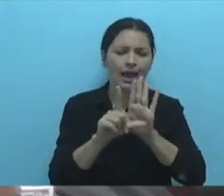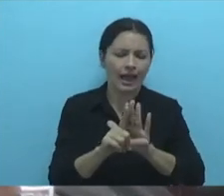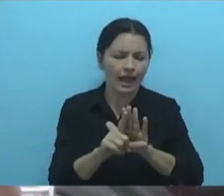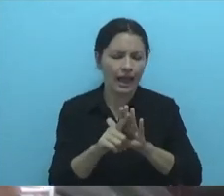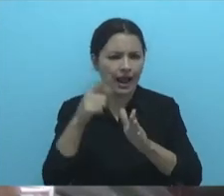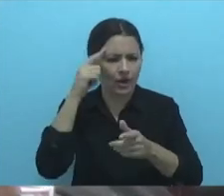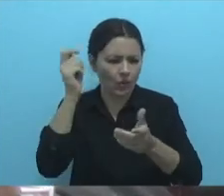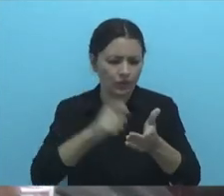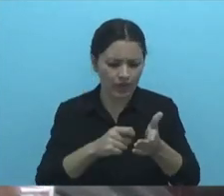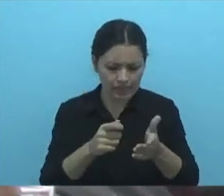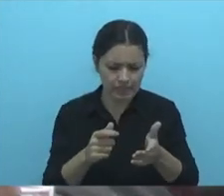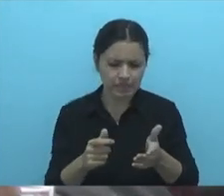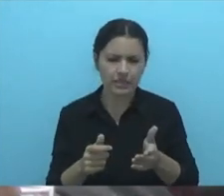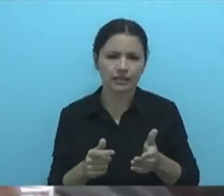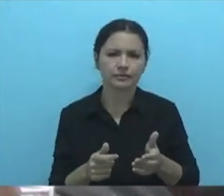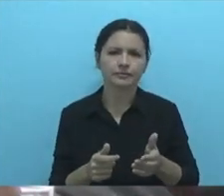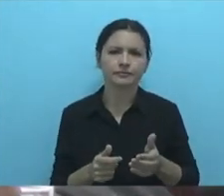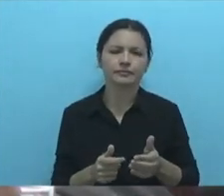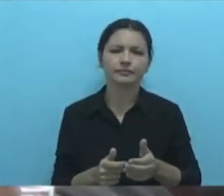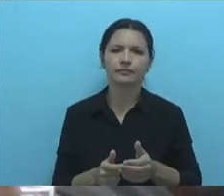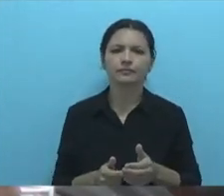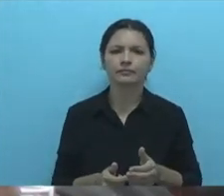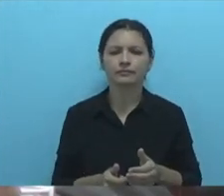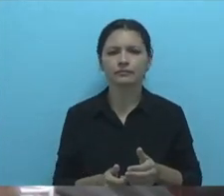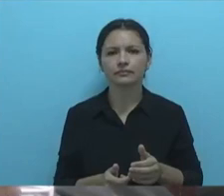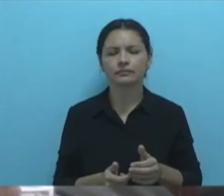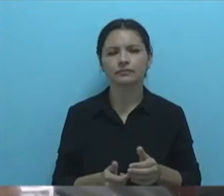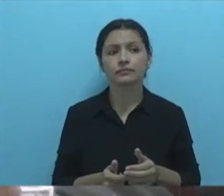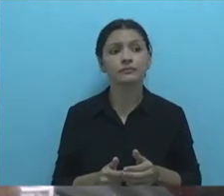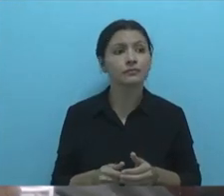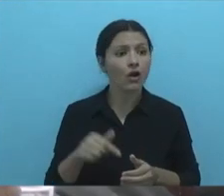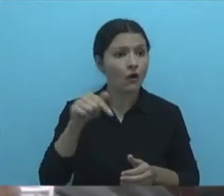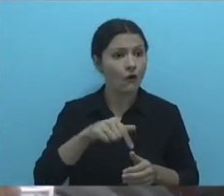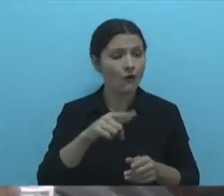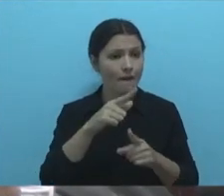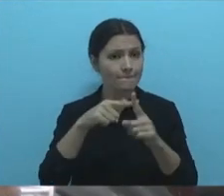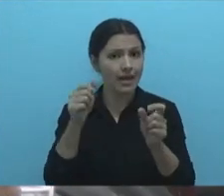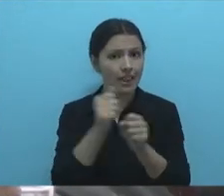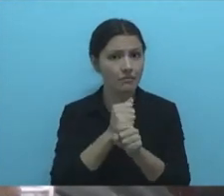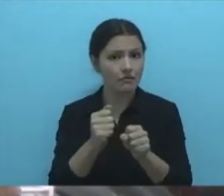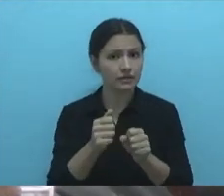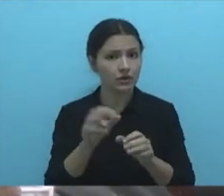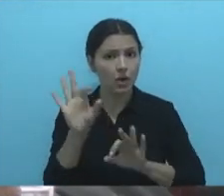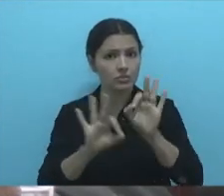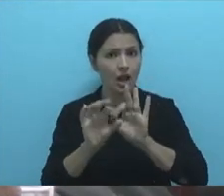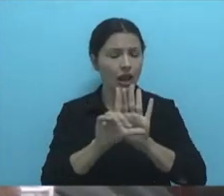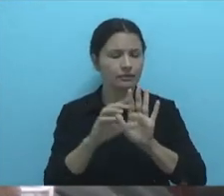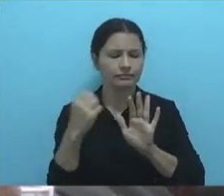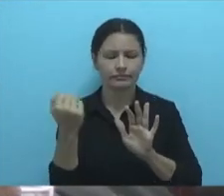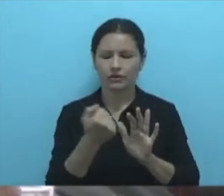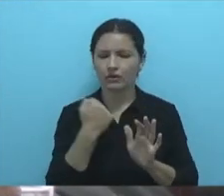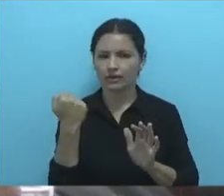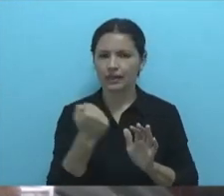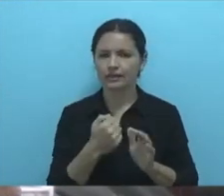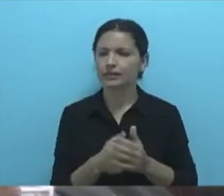de la justicia que significa hoy estar dándole media sanción a esta ley una ley que como decía